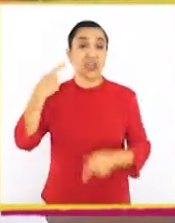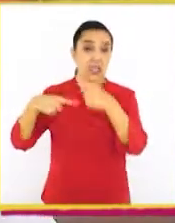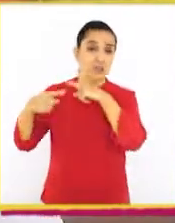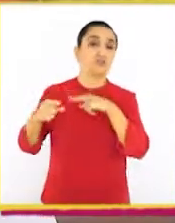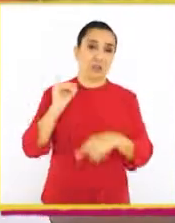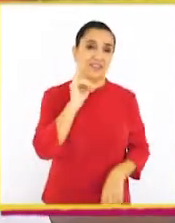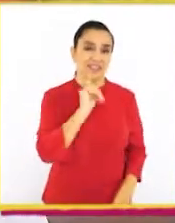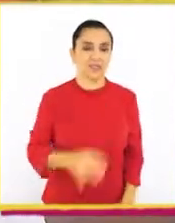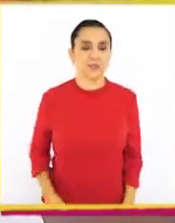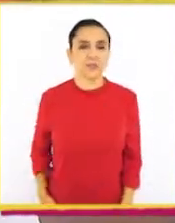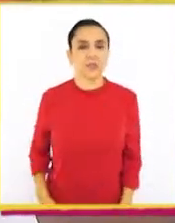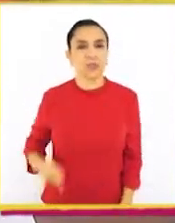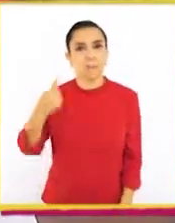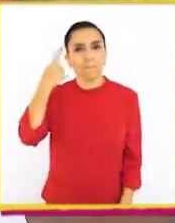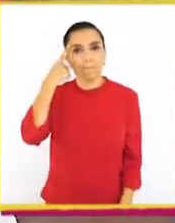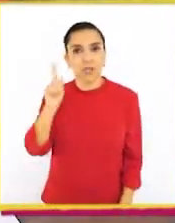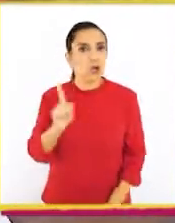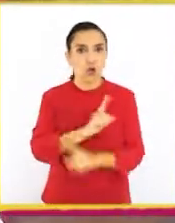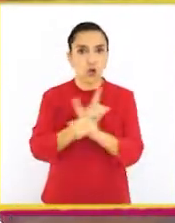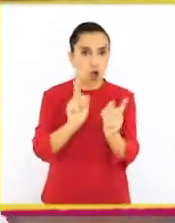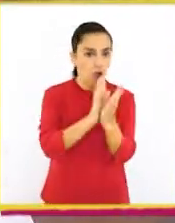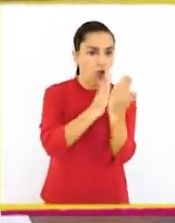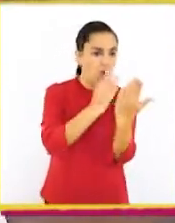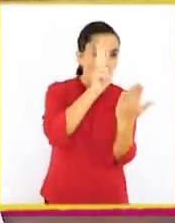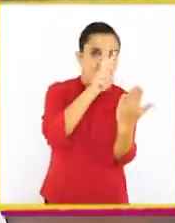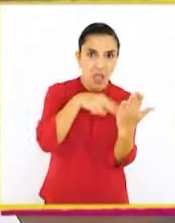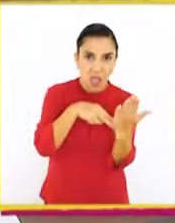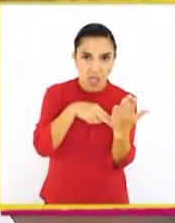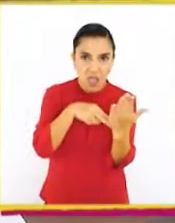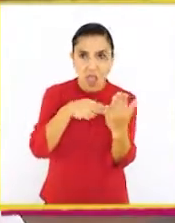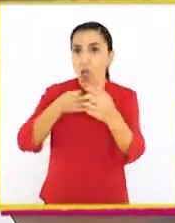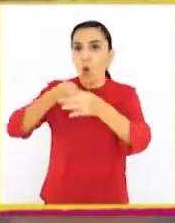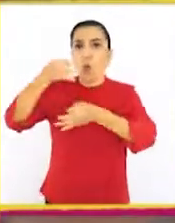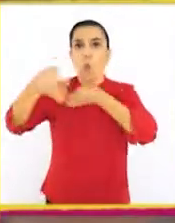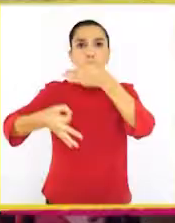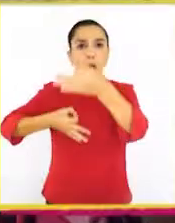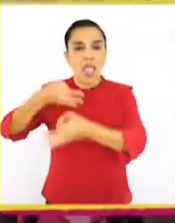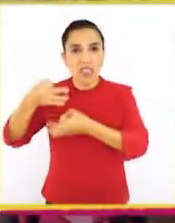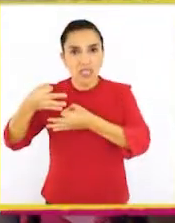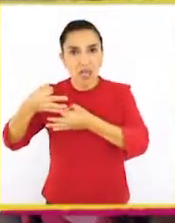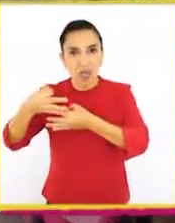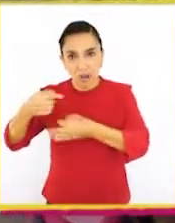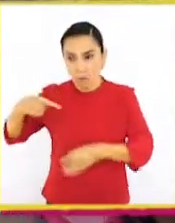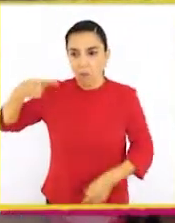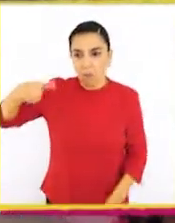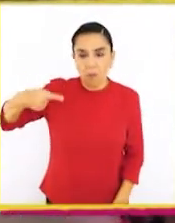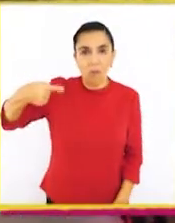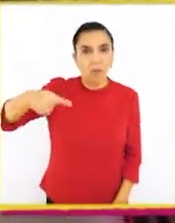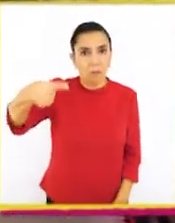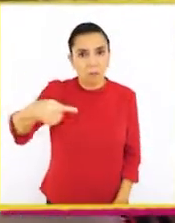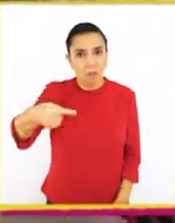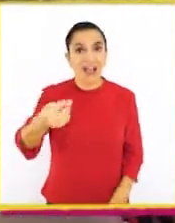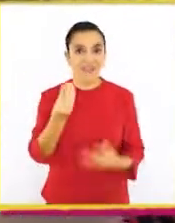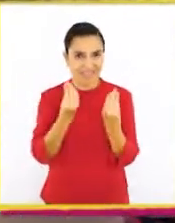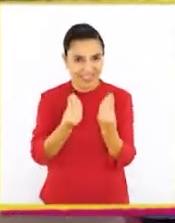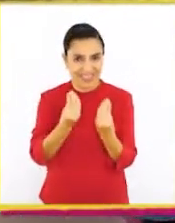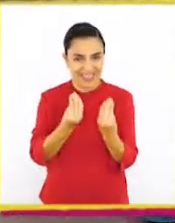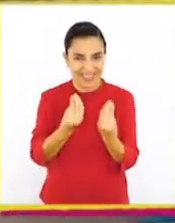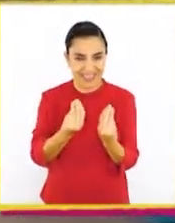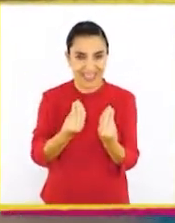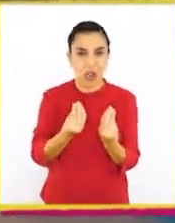Una historia, claro. Pero que no se lee, porque se cuenta de persona a persona. ¡Muy